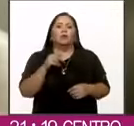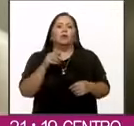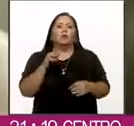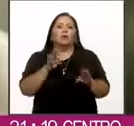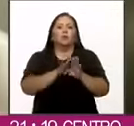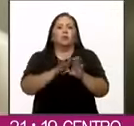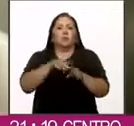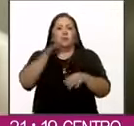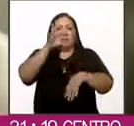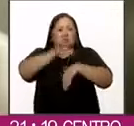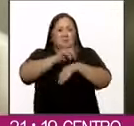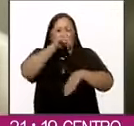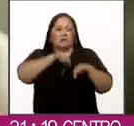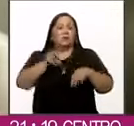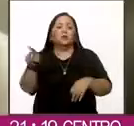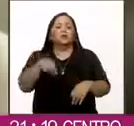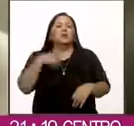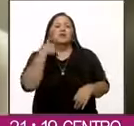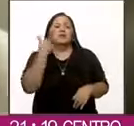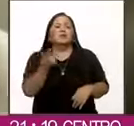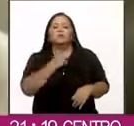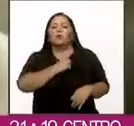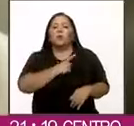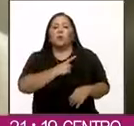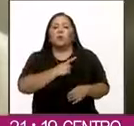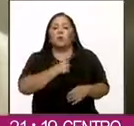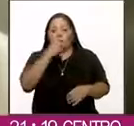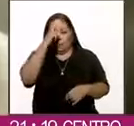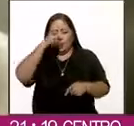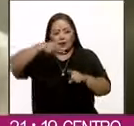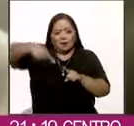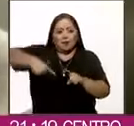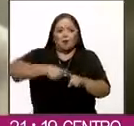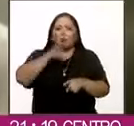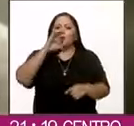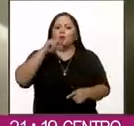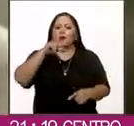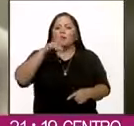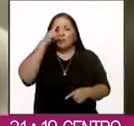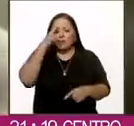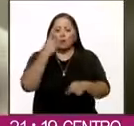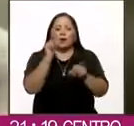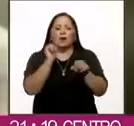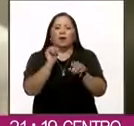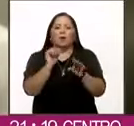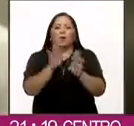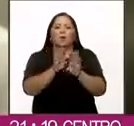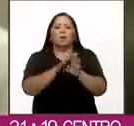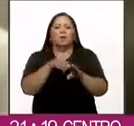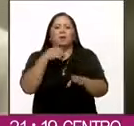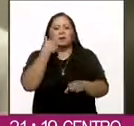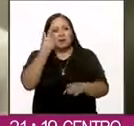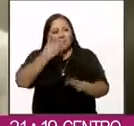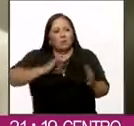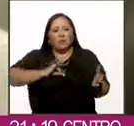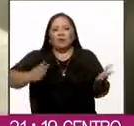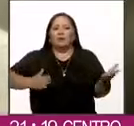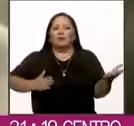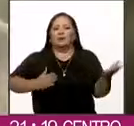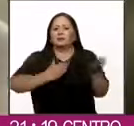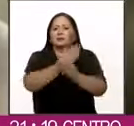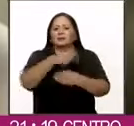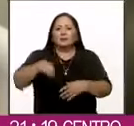el reconocimiento de la condición de refugiados, sino lo único que quieren es utilizar a la Comar como un vehículo, un mecanismo, un trampolín a través del